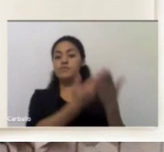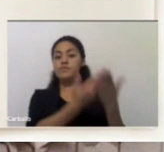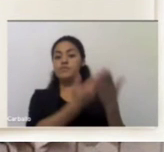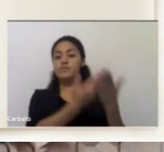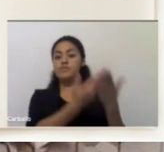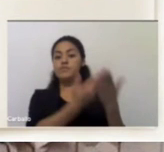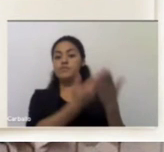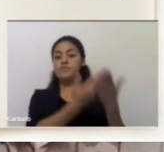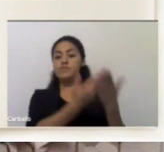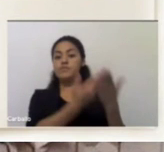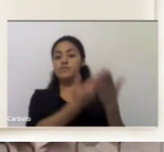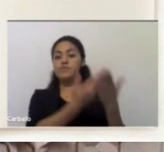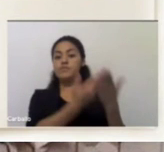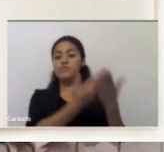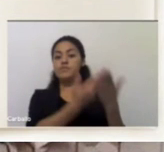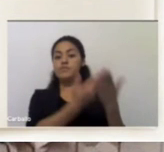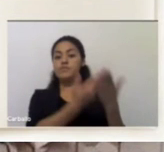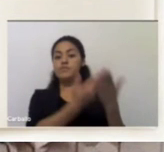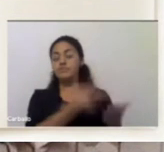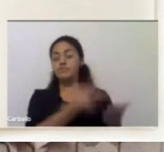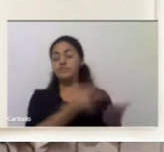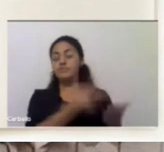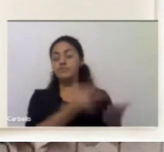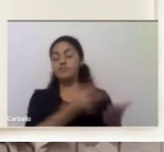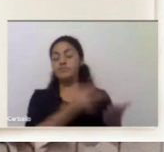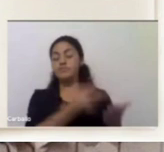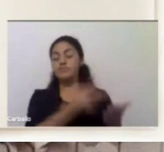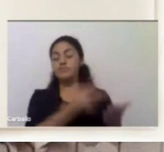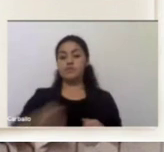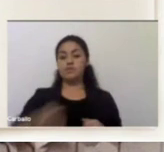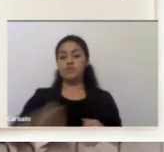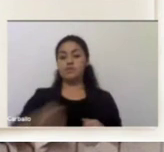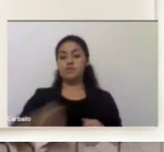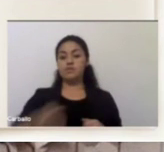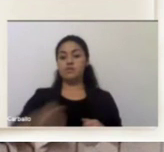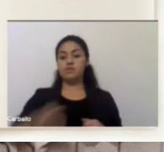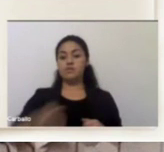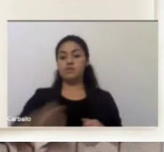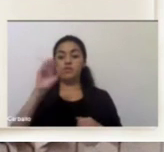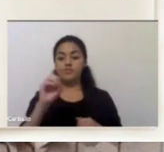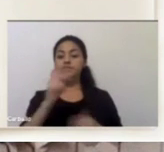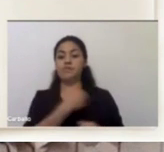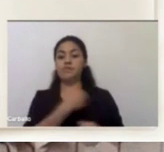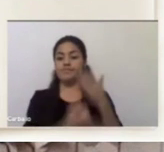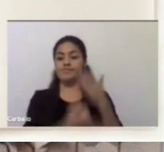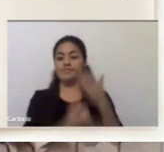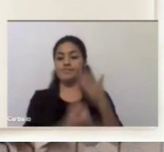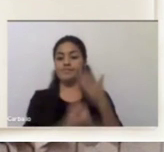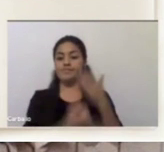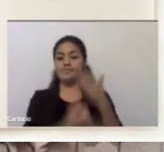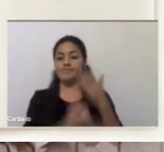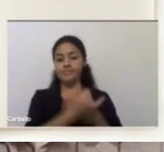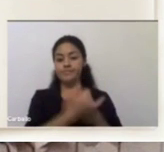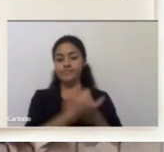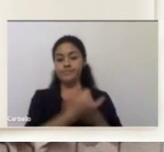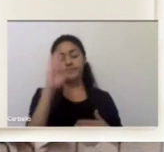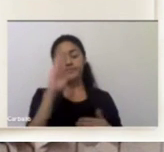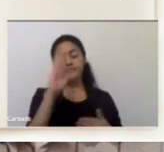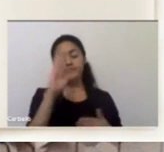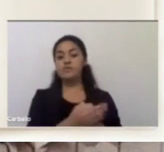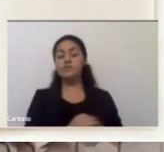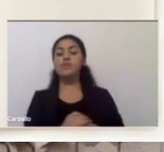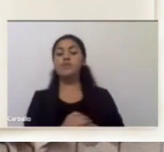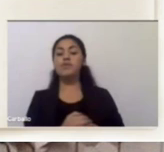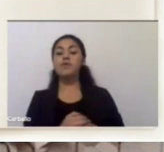del proyecto que nos presenta la magistrada Roxana García Moreno. Magistrado presidente, el proyecto propuesto ha sido aprobado por unanimidad de